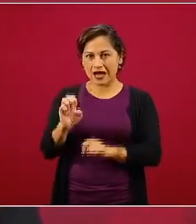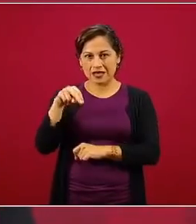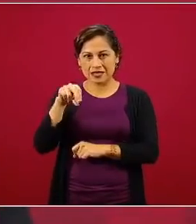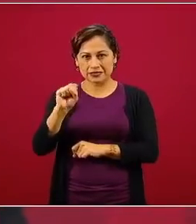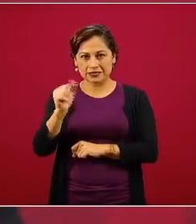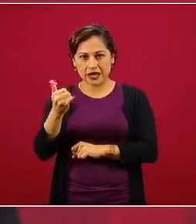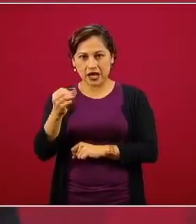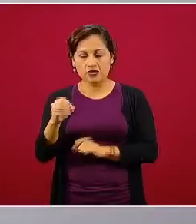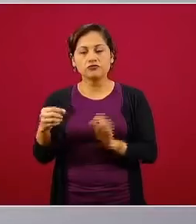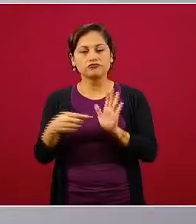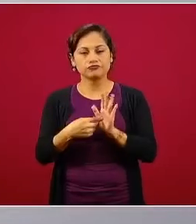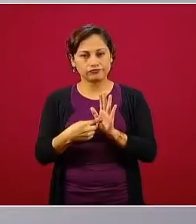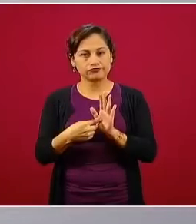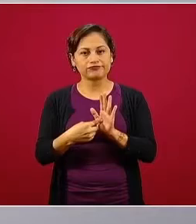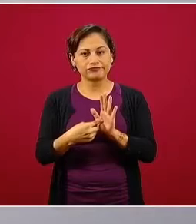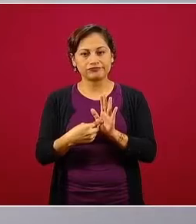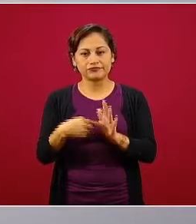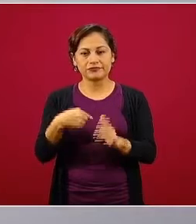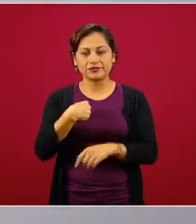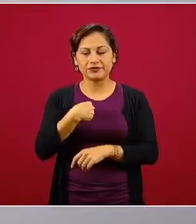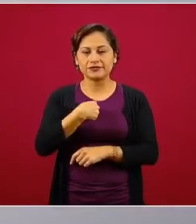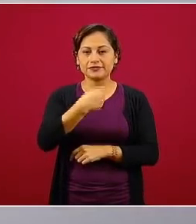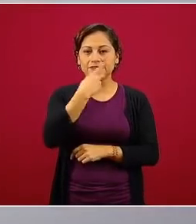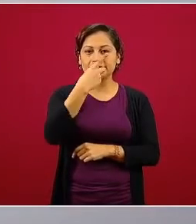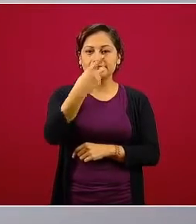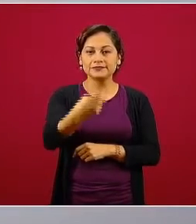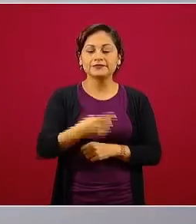demostré cómo, fíjense,